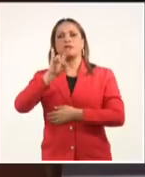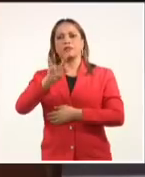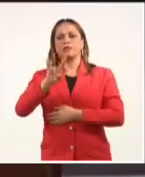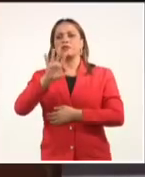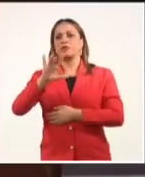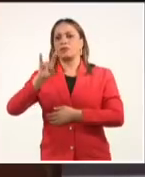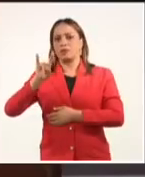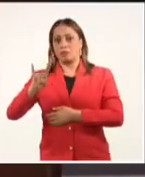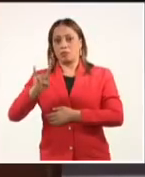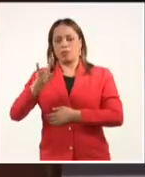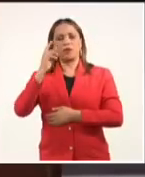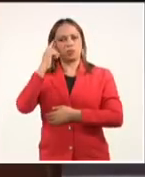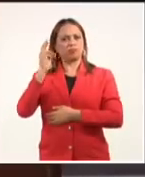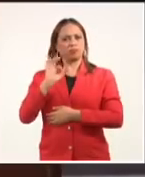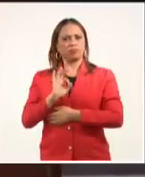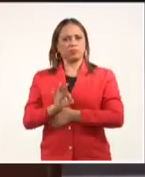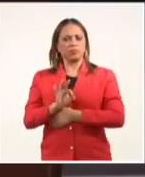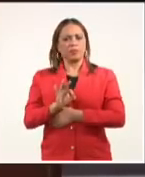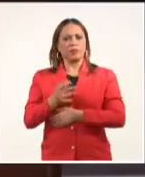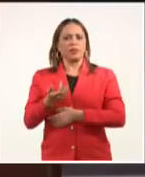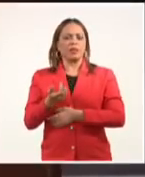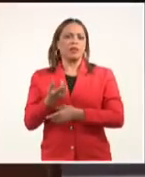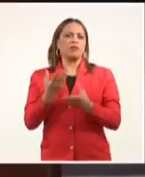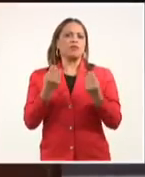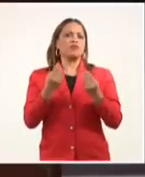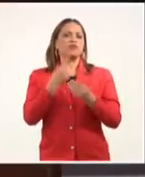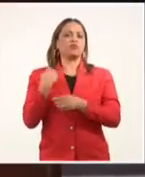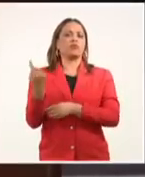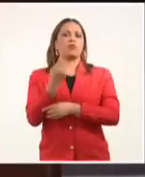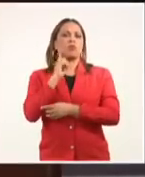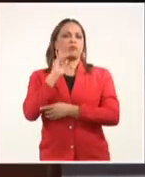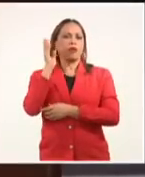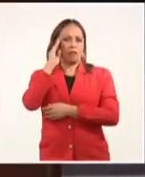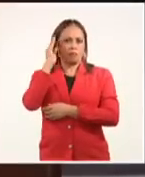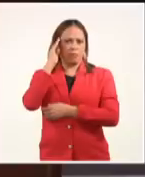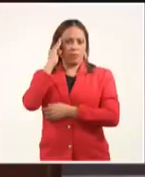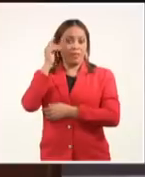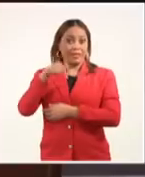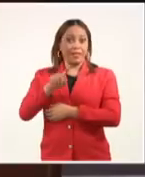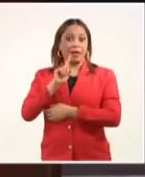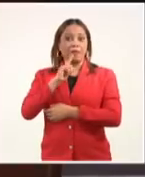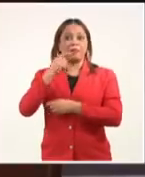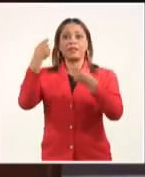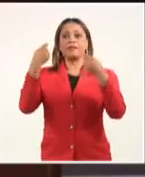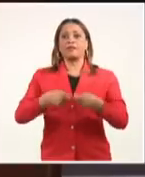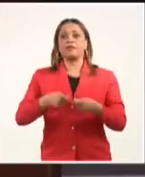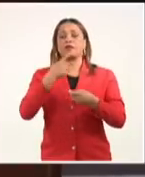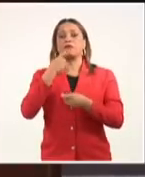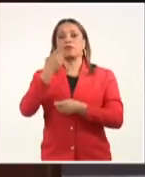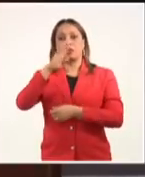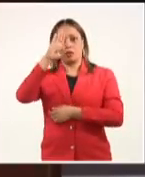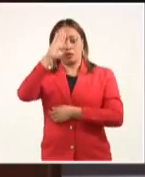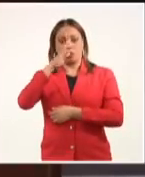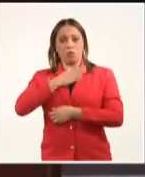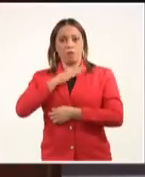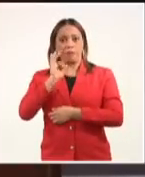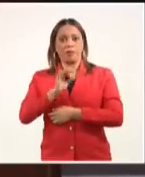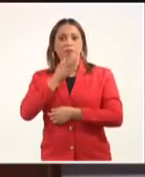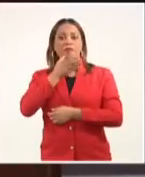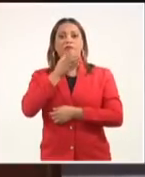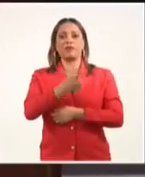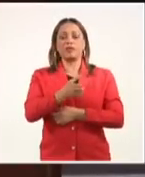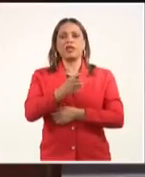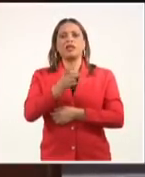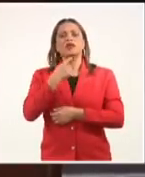1959. Como muchos saben, por decisión del comandante en jefe, yo